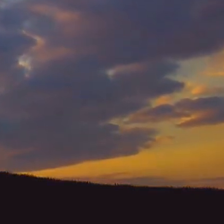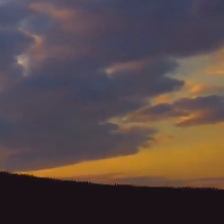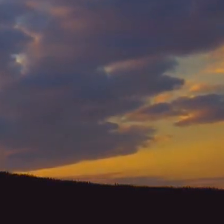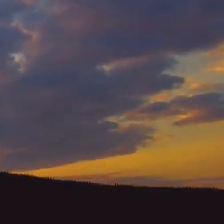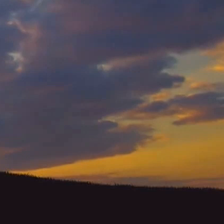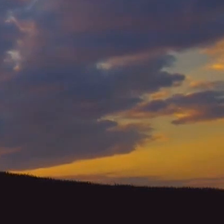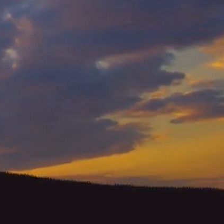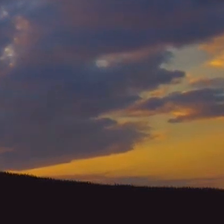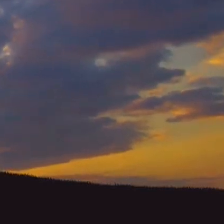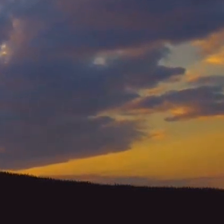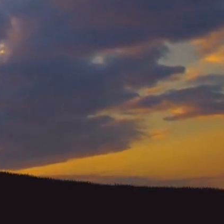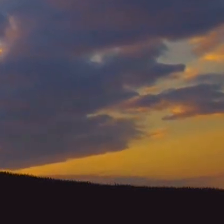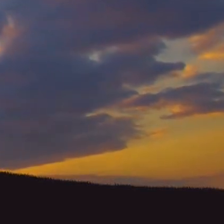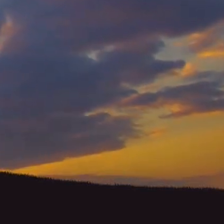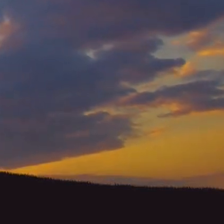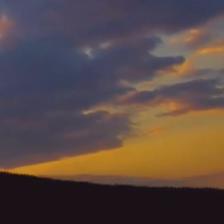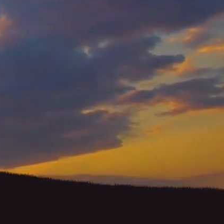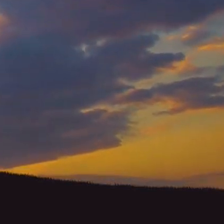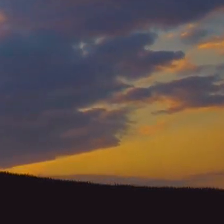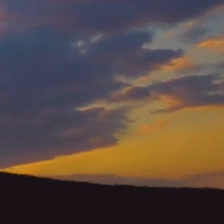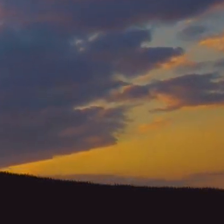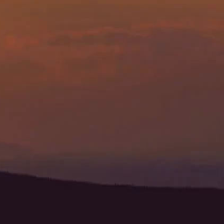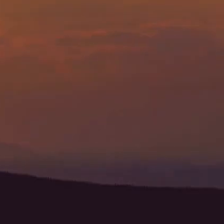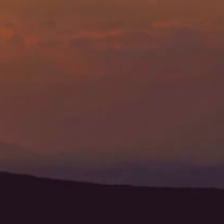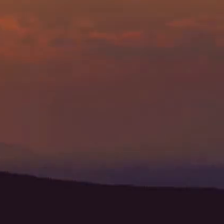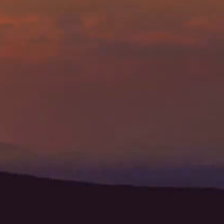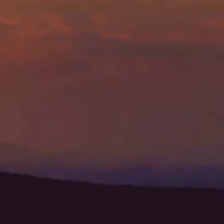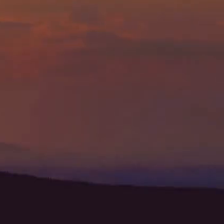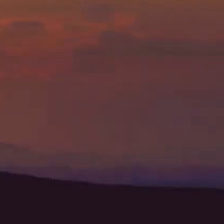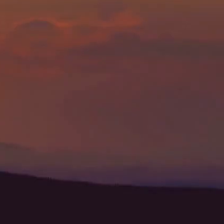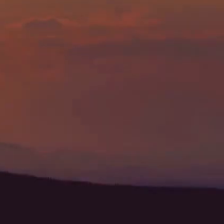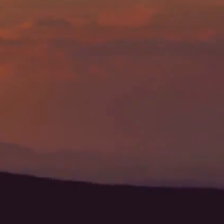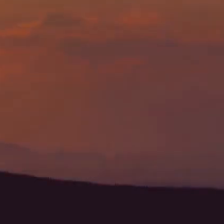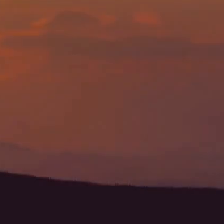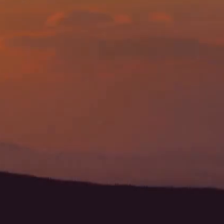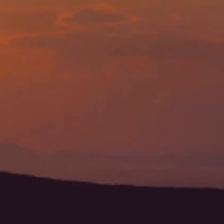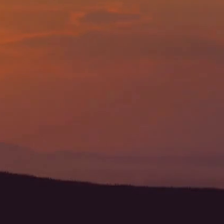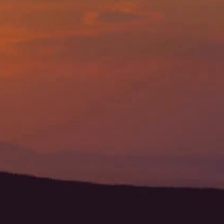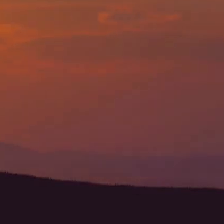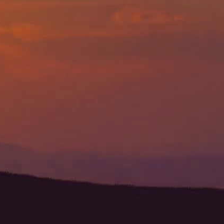Y quieres